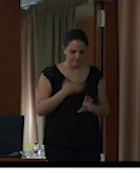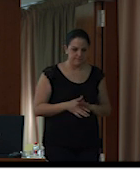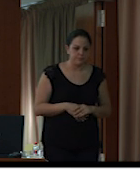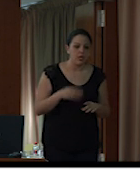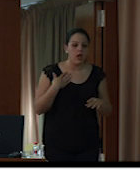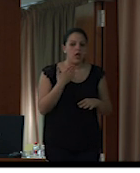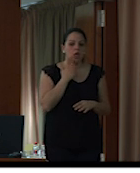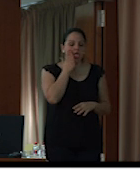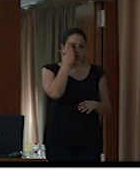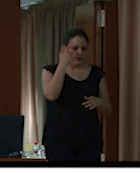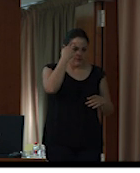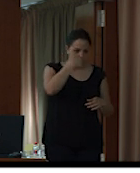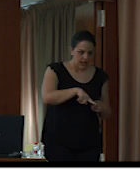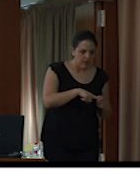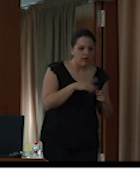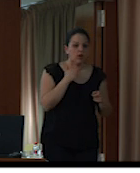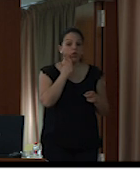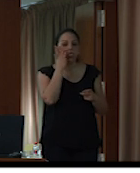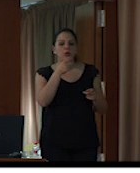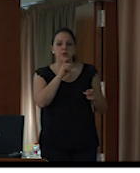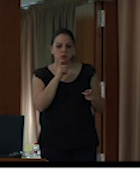cómo dormís, lo que tenemos para